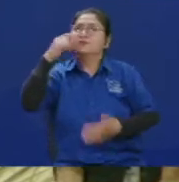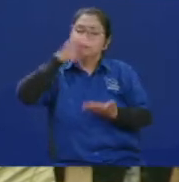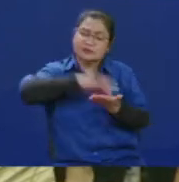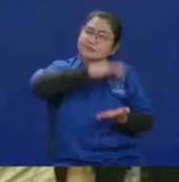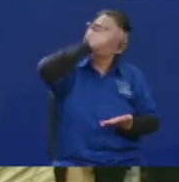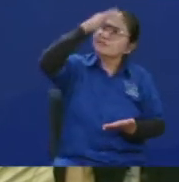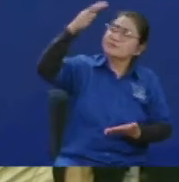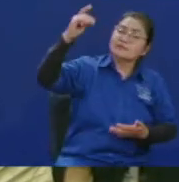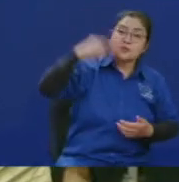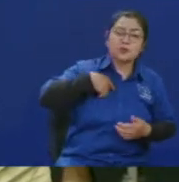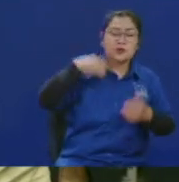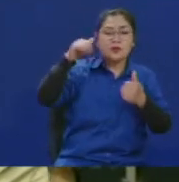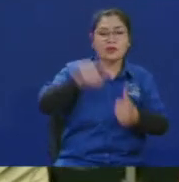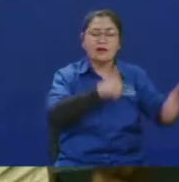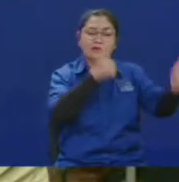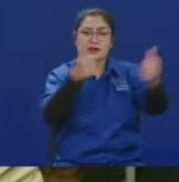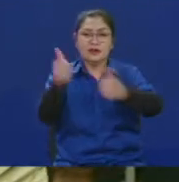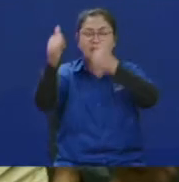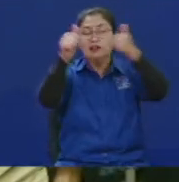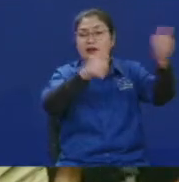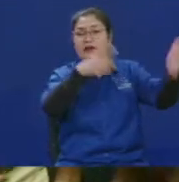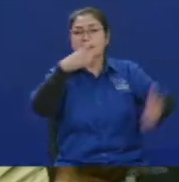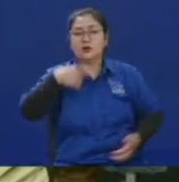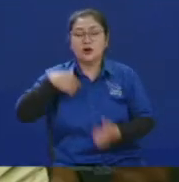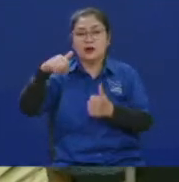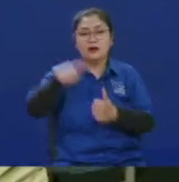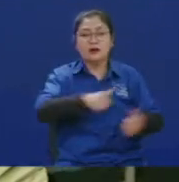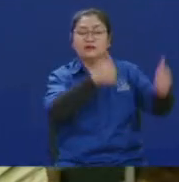diciendo gloria a Dios. Y yo la alabaré,